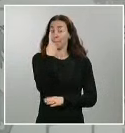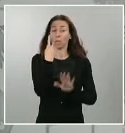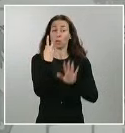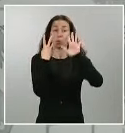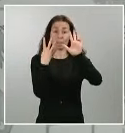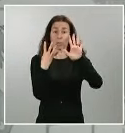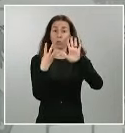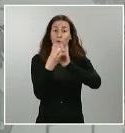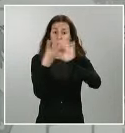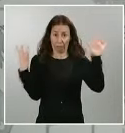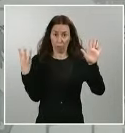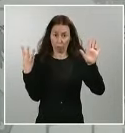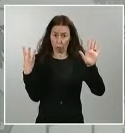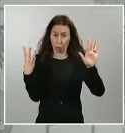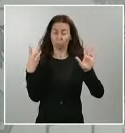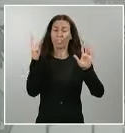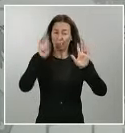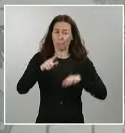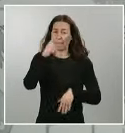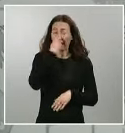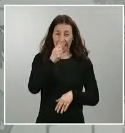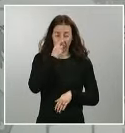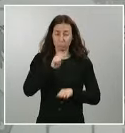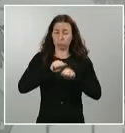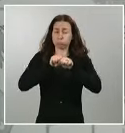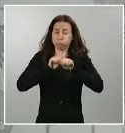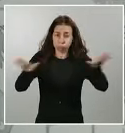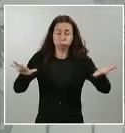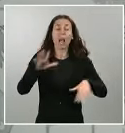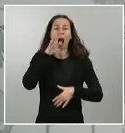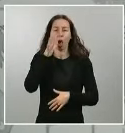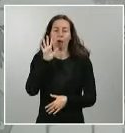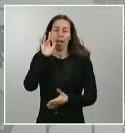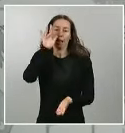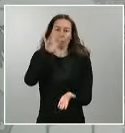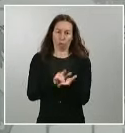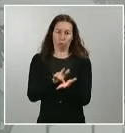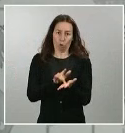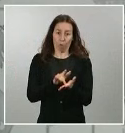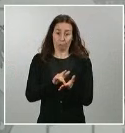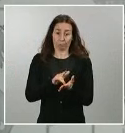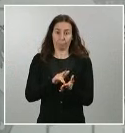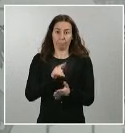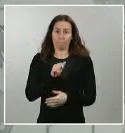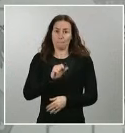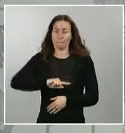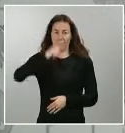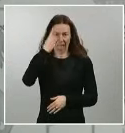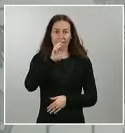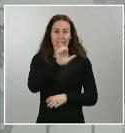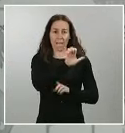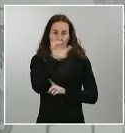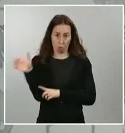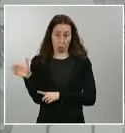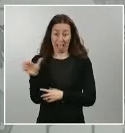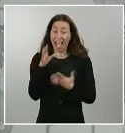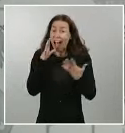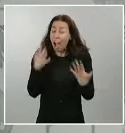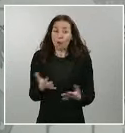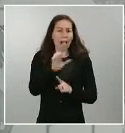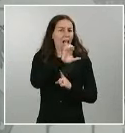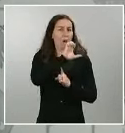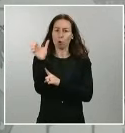está afectando de modo muy contundente, particularmente contundente, a nuestro continente, a Europa. Europa es ahora mismo el epicentro de la pandemia